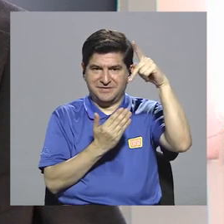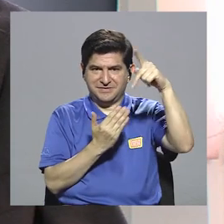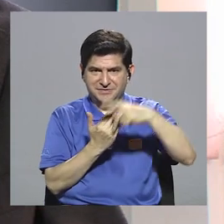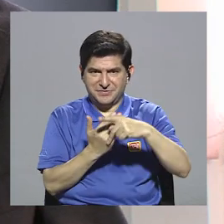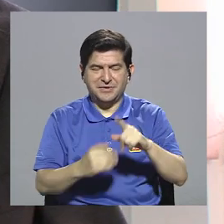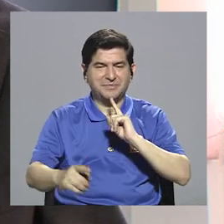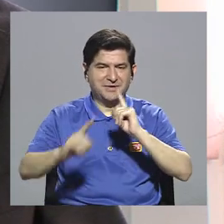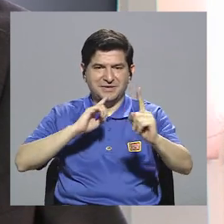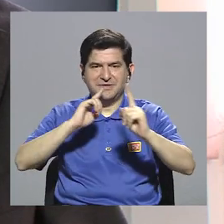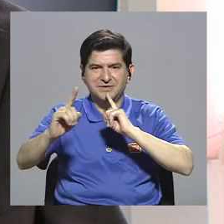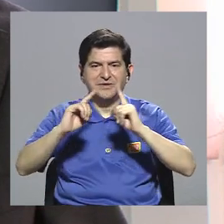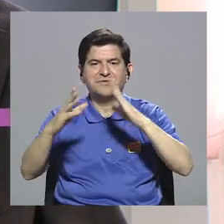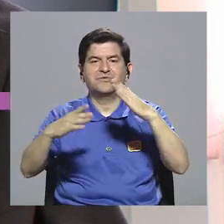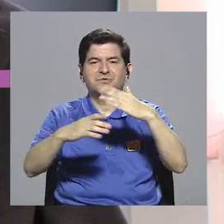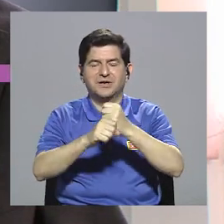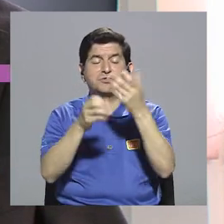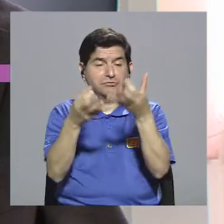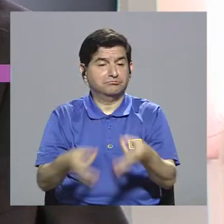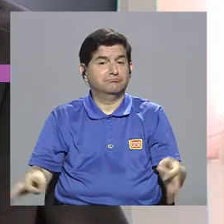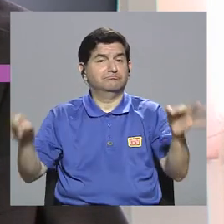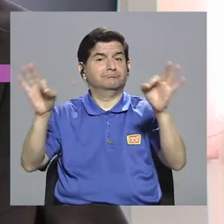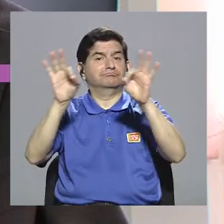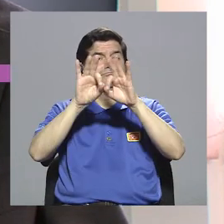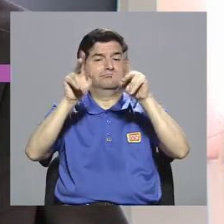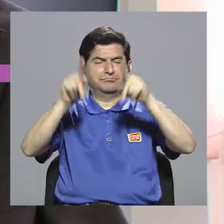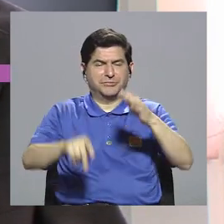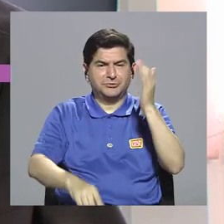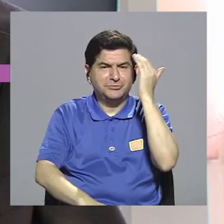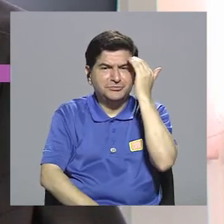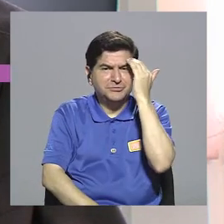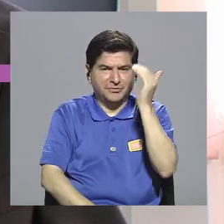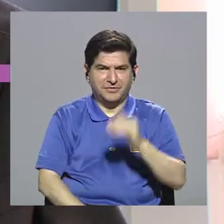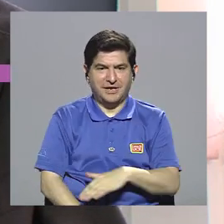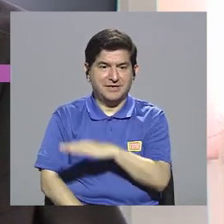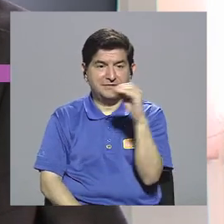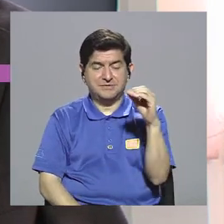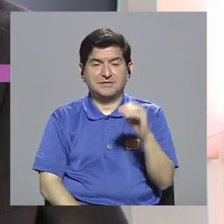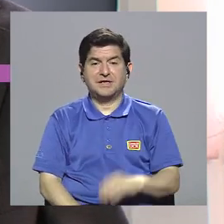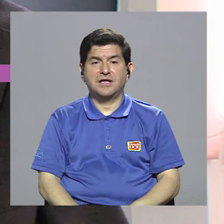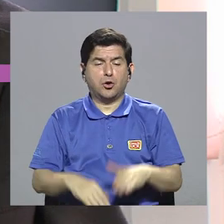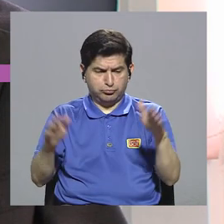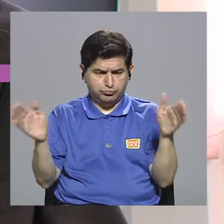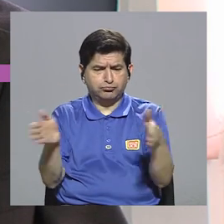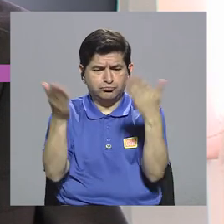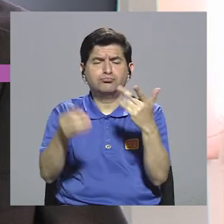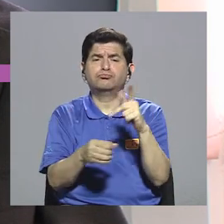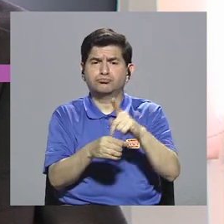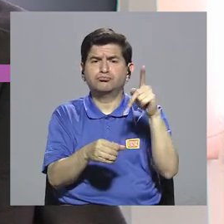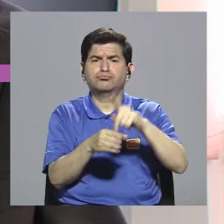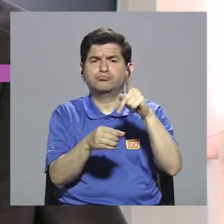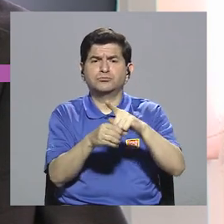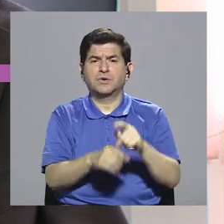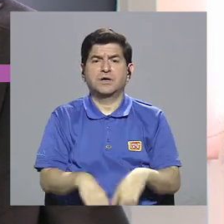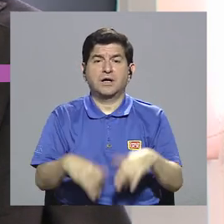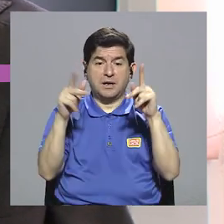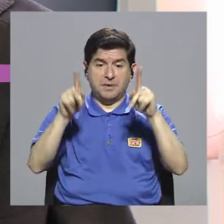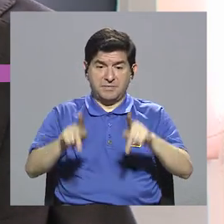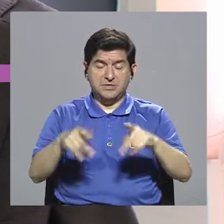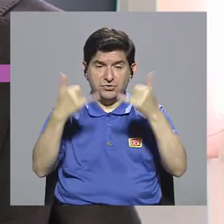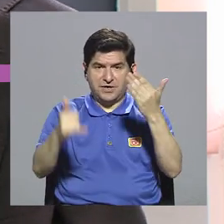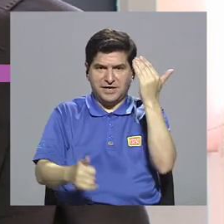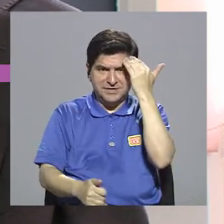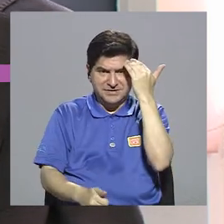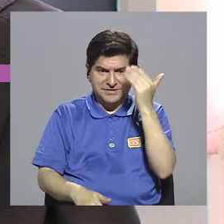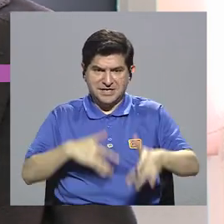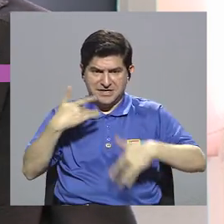por el espacio para difundir esto es fundamental que la gente lo conozca que la gente por lo tanto se motive a